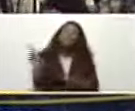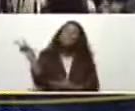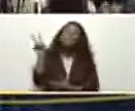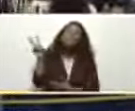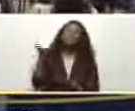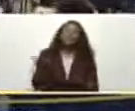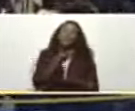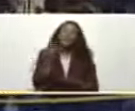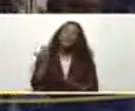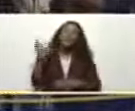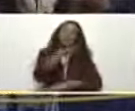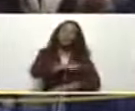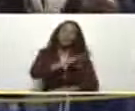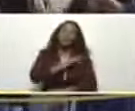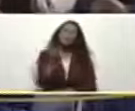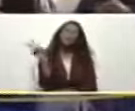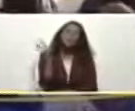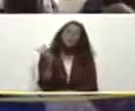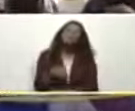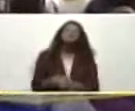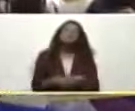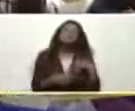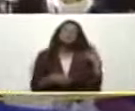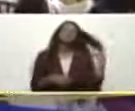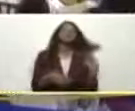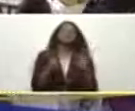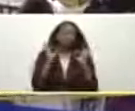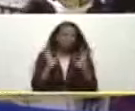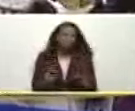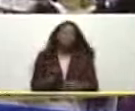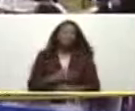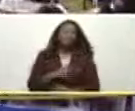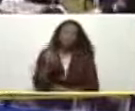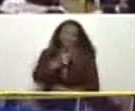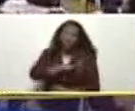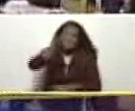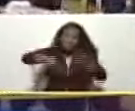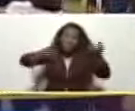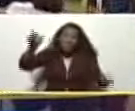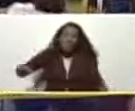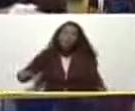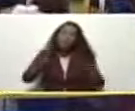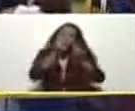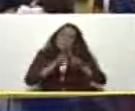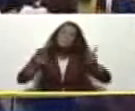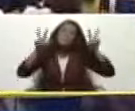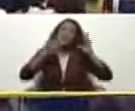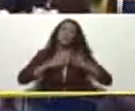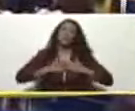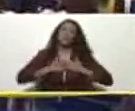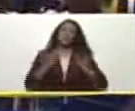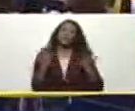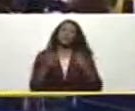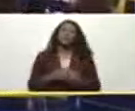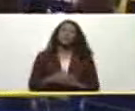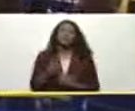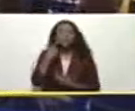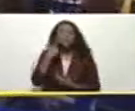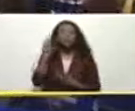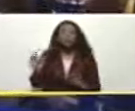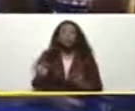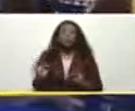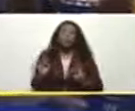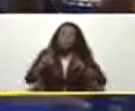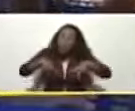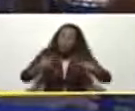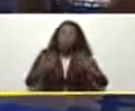Venezuela, de una mejor sociedad venezolana. Una sociedad basada en los valores, basada en una